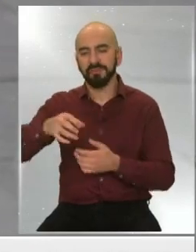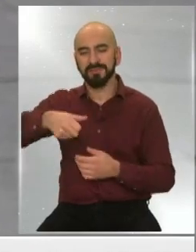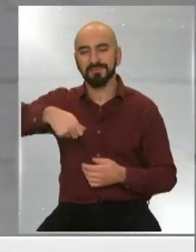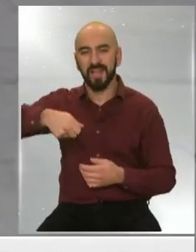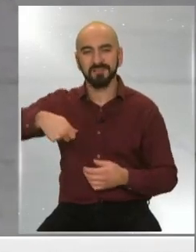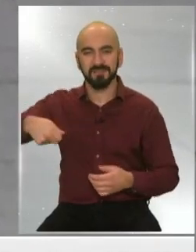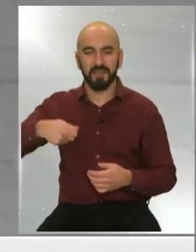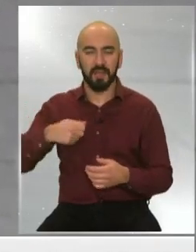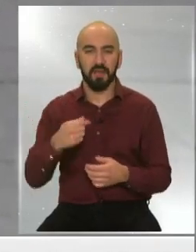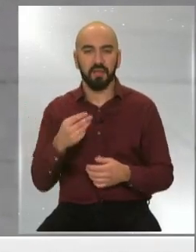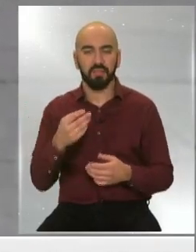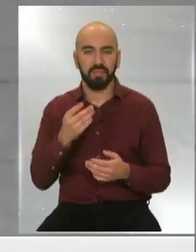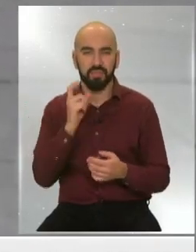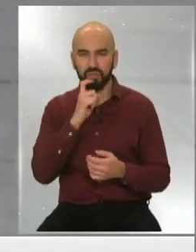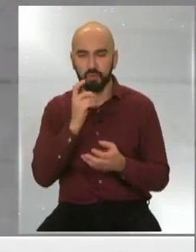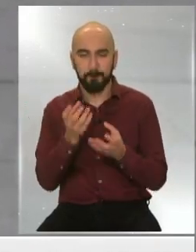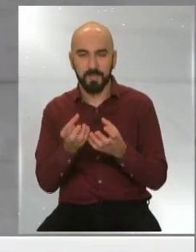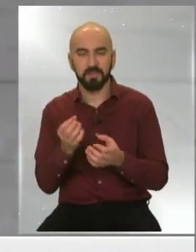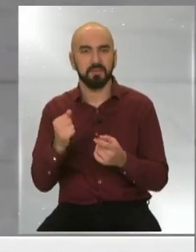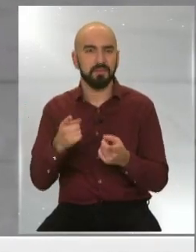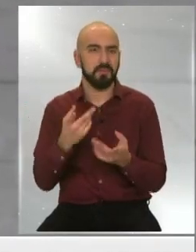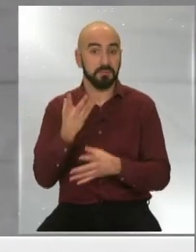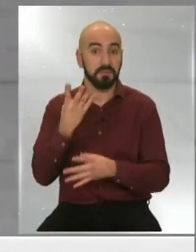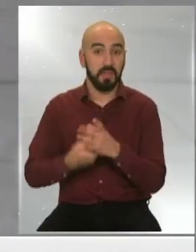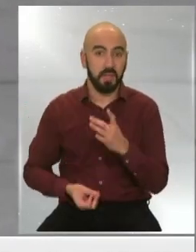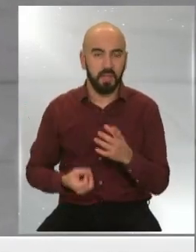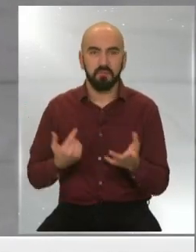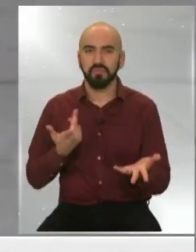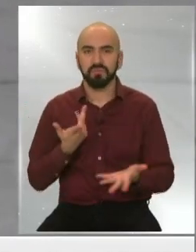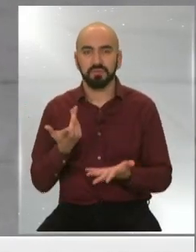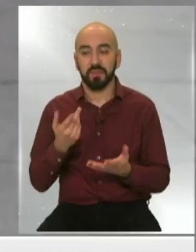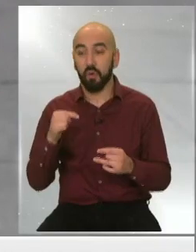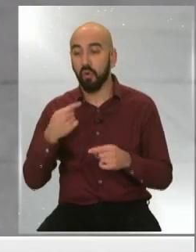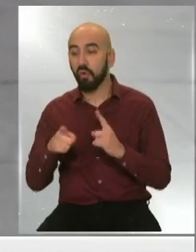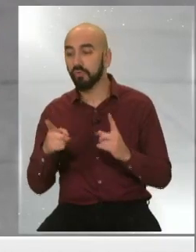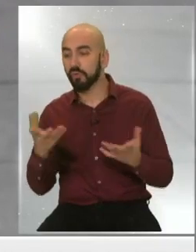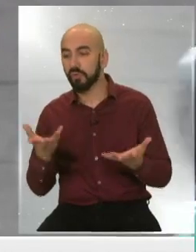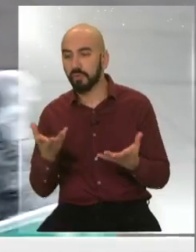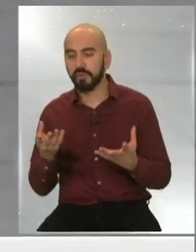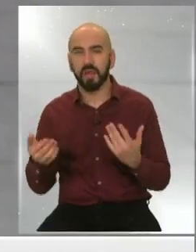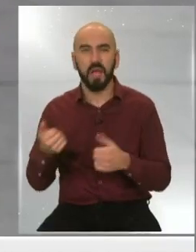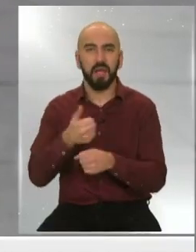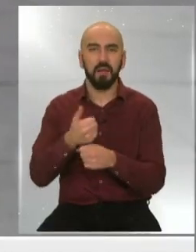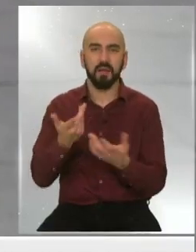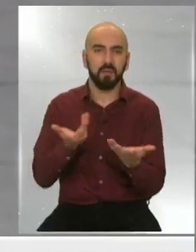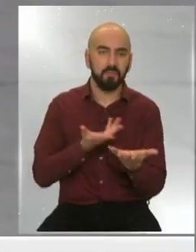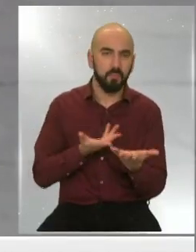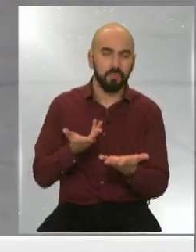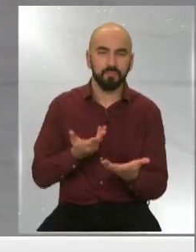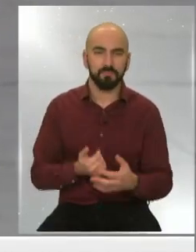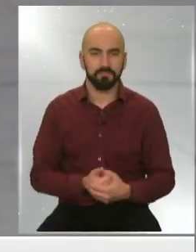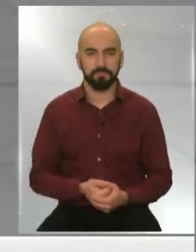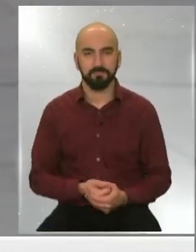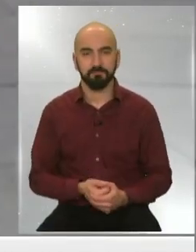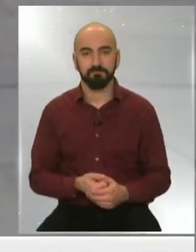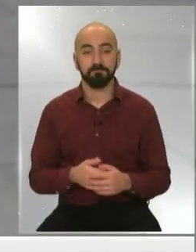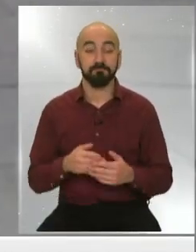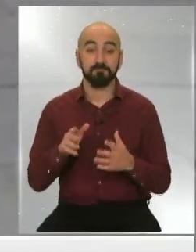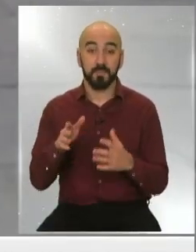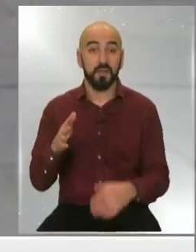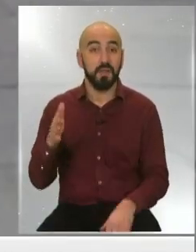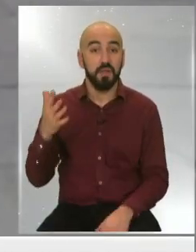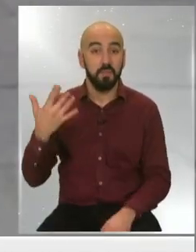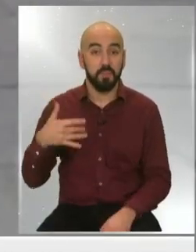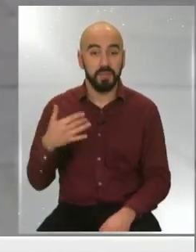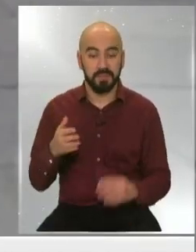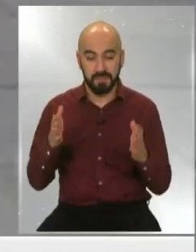las lentejas? ¿Puede pasar esa situación y cómo se va a enfrentar esa situación en el caso de que ocurra de esta manera? Sí, lo importante es que las